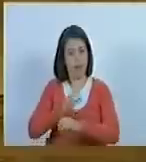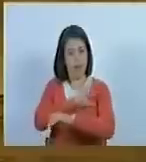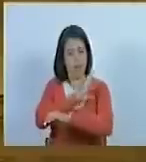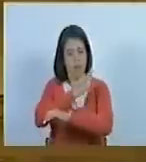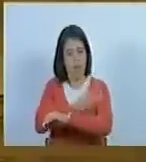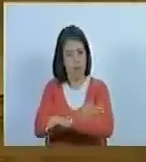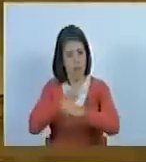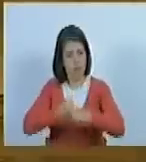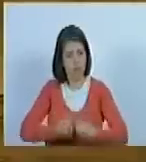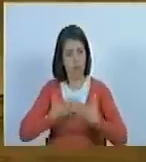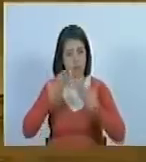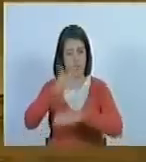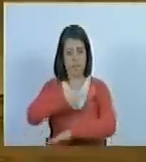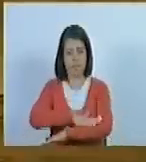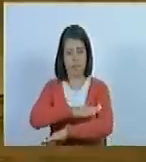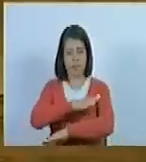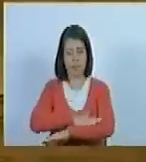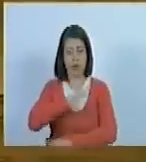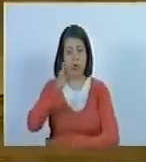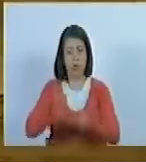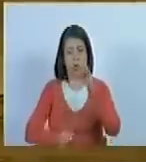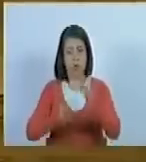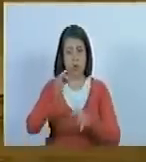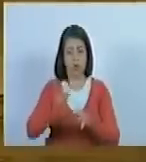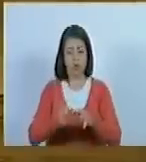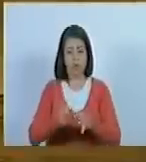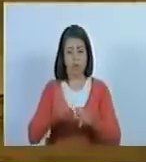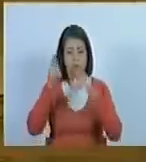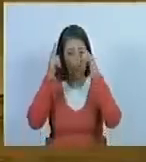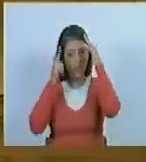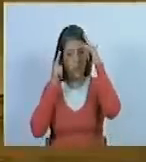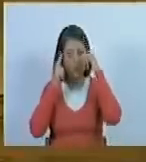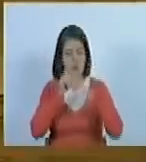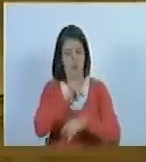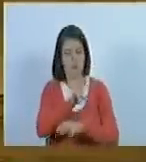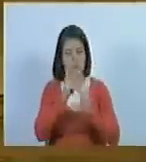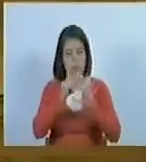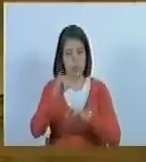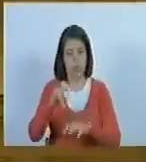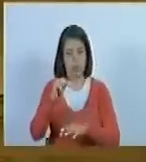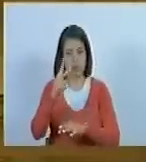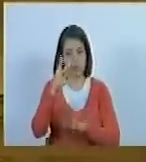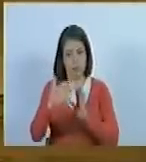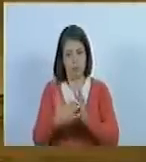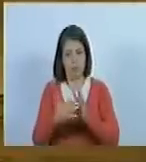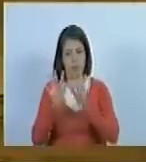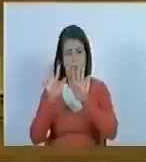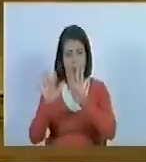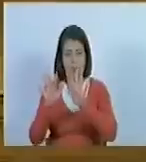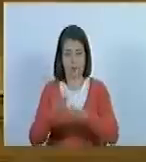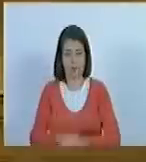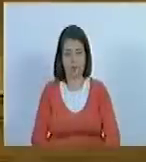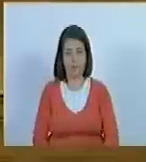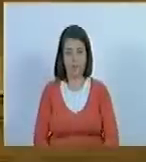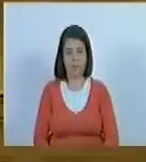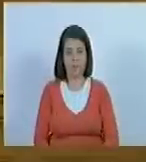poderosas, la ética y la justicia. Hugo Chávez Frías, 27 de junio del año